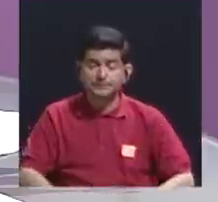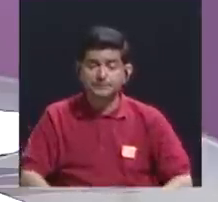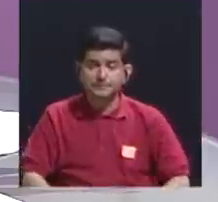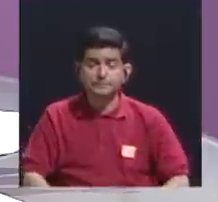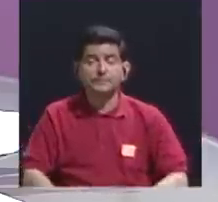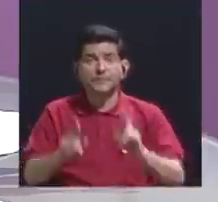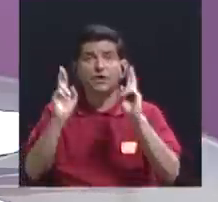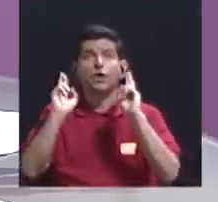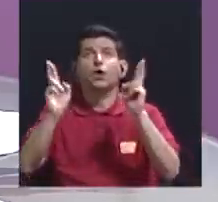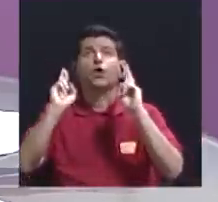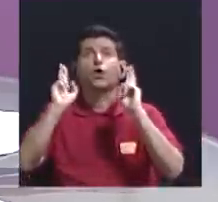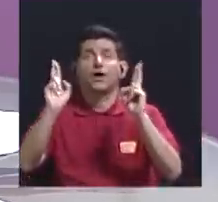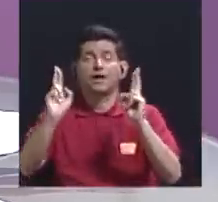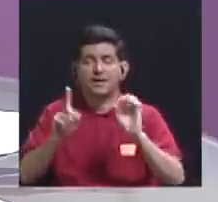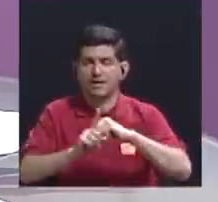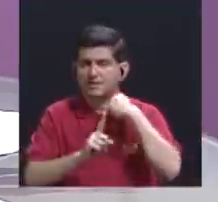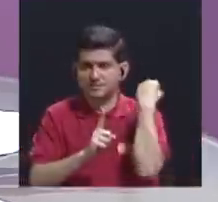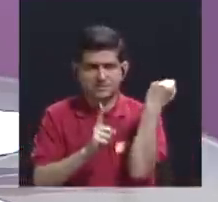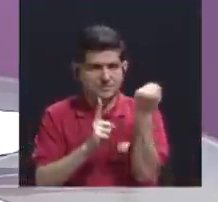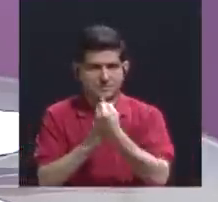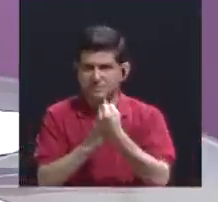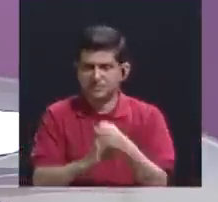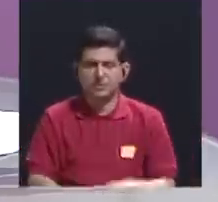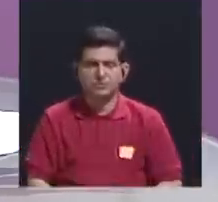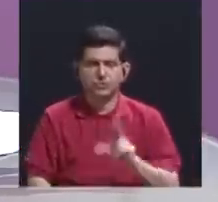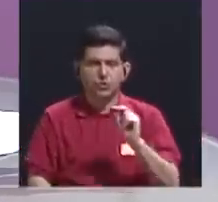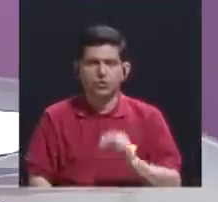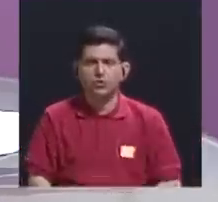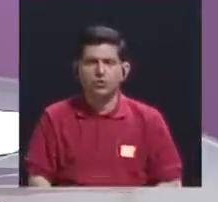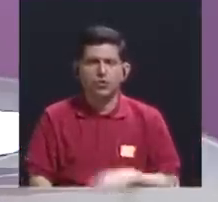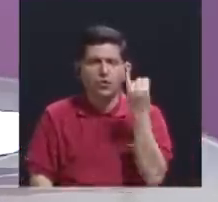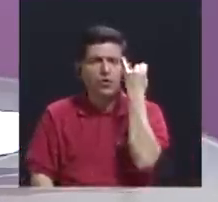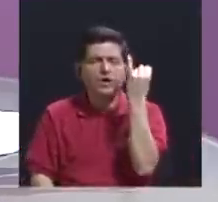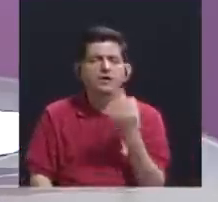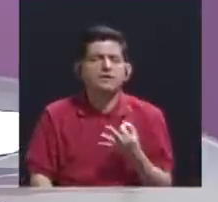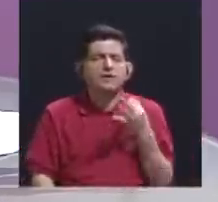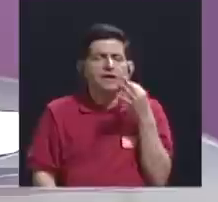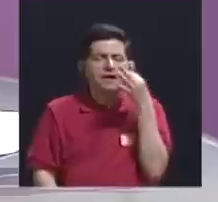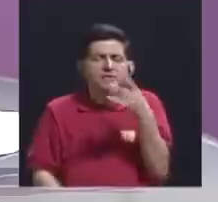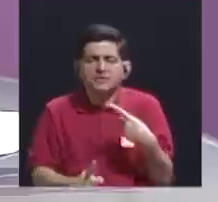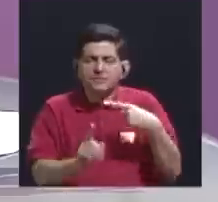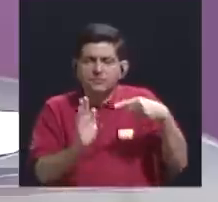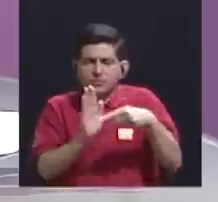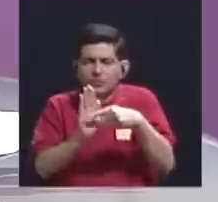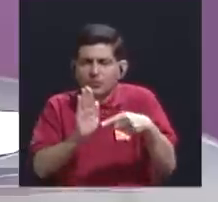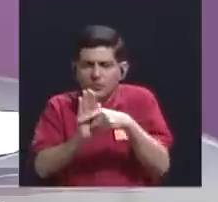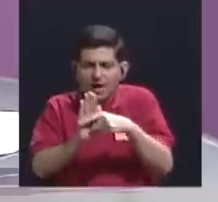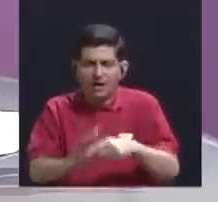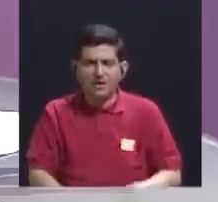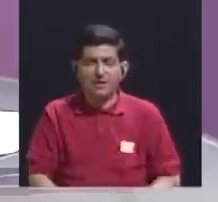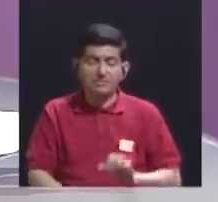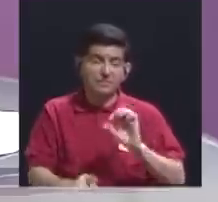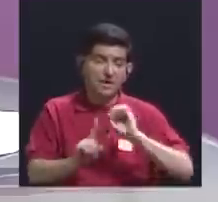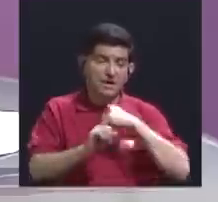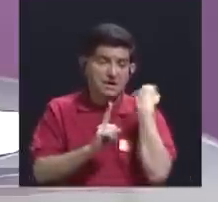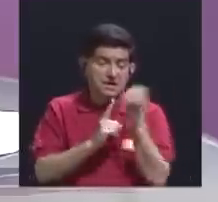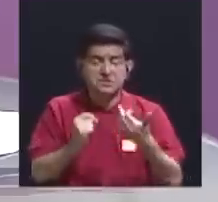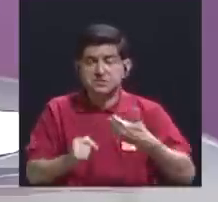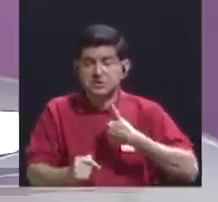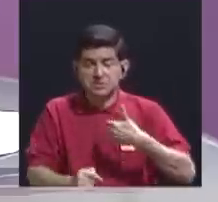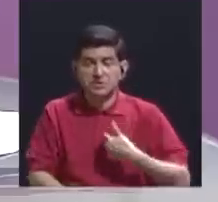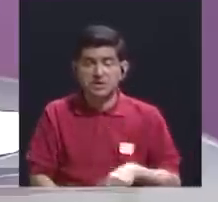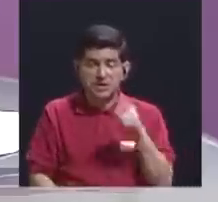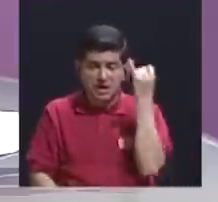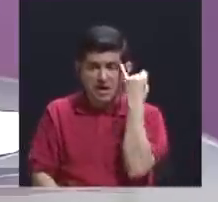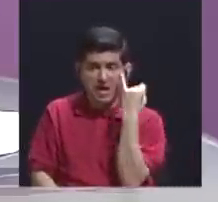ojalá que eso no sea un presagio negativo para la suerte que puede tener